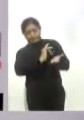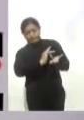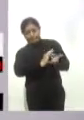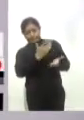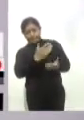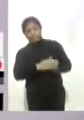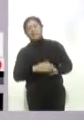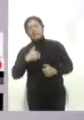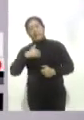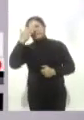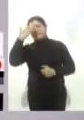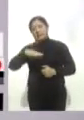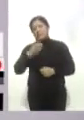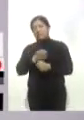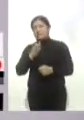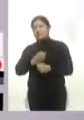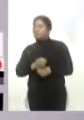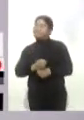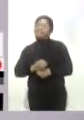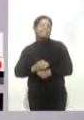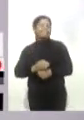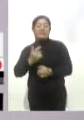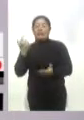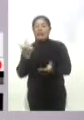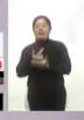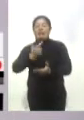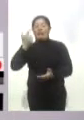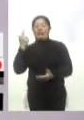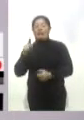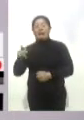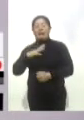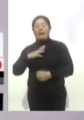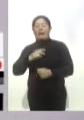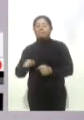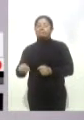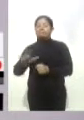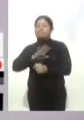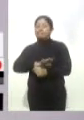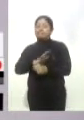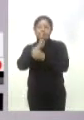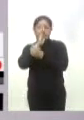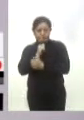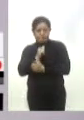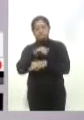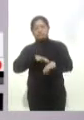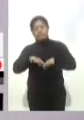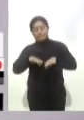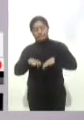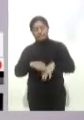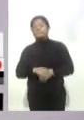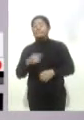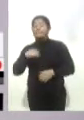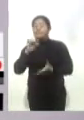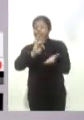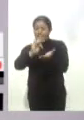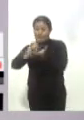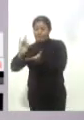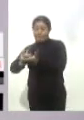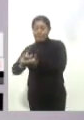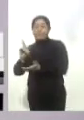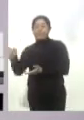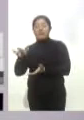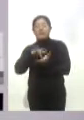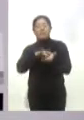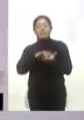sector ha sido fuertemente golpeado por la epidemia de SARS-CoV-2 y queremos agradecer que por parte del gobierno se está dando estos apoyos que bien nos